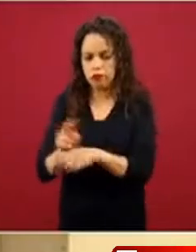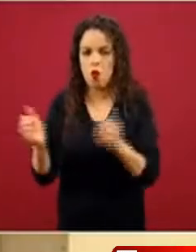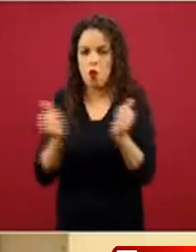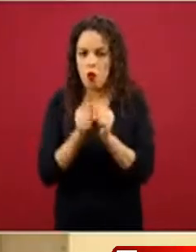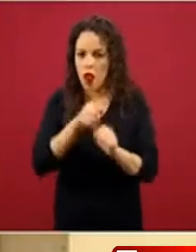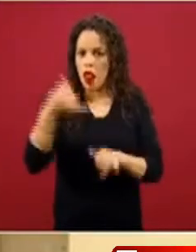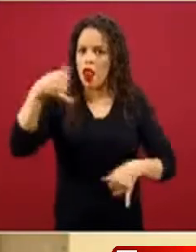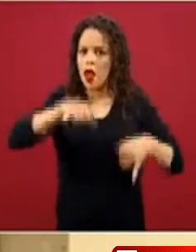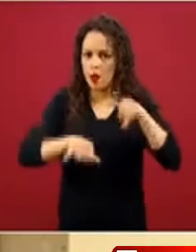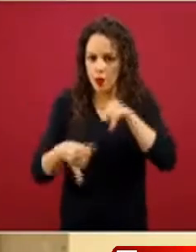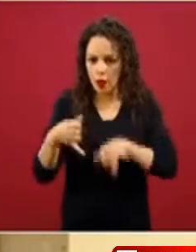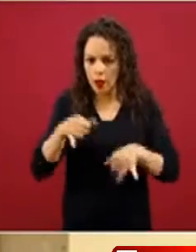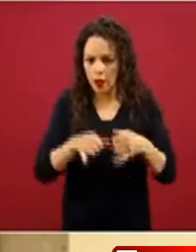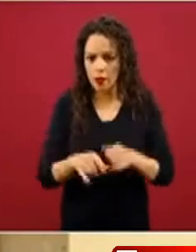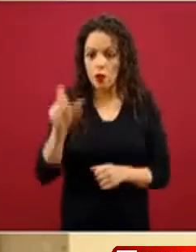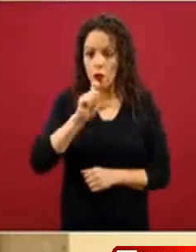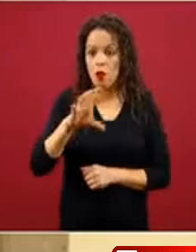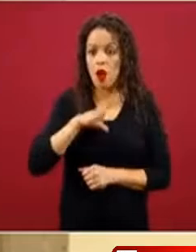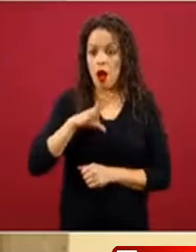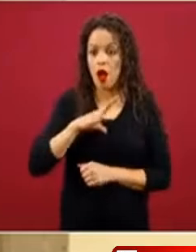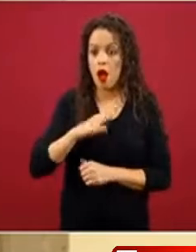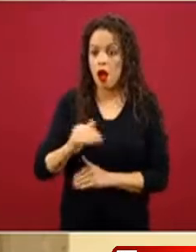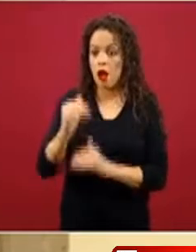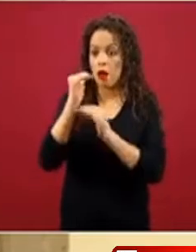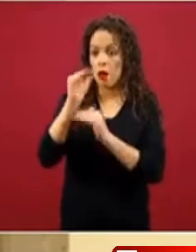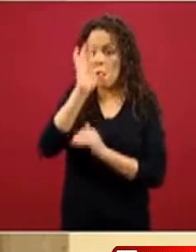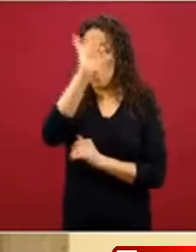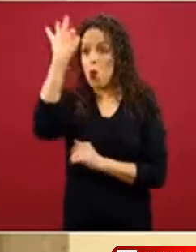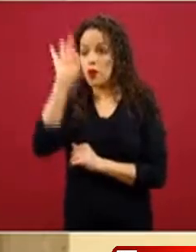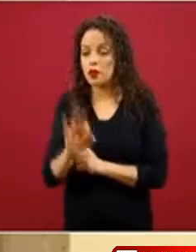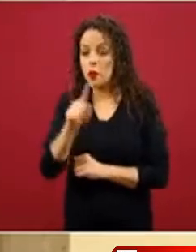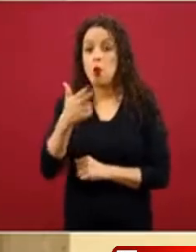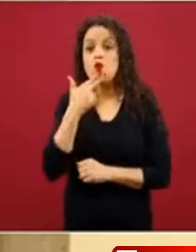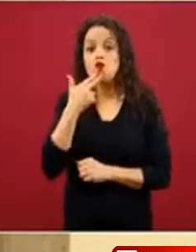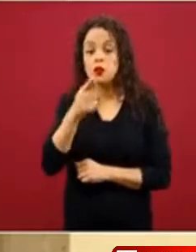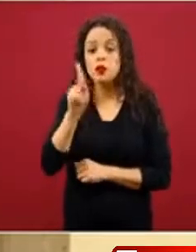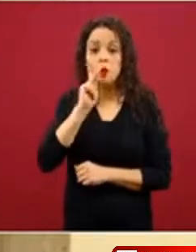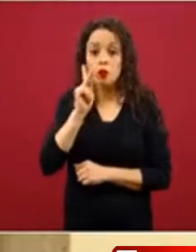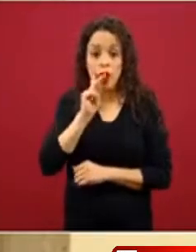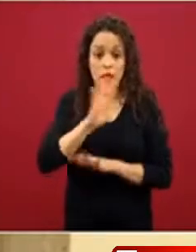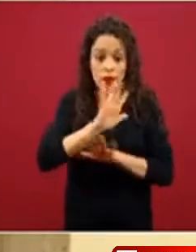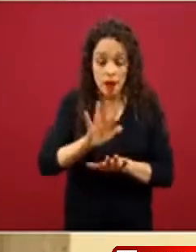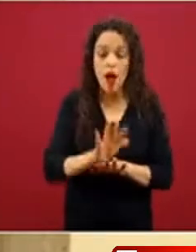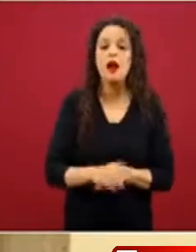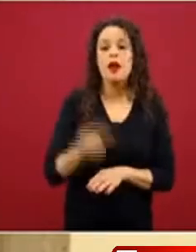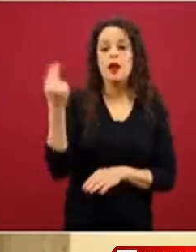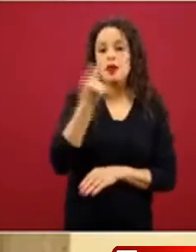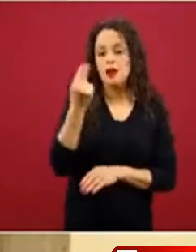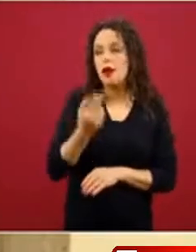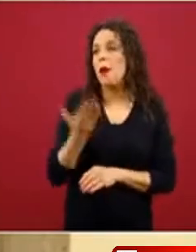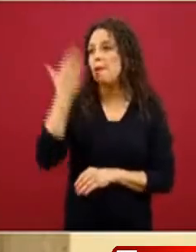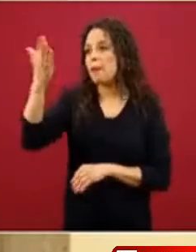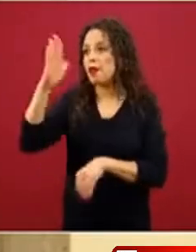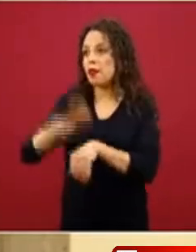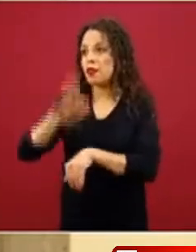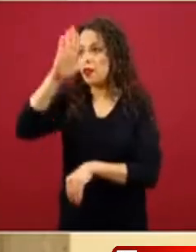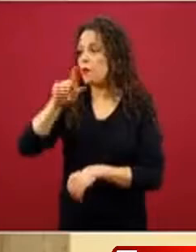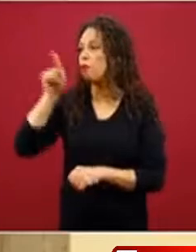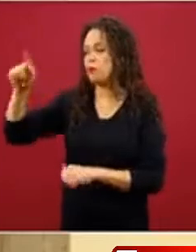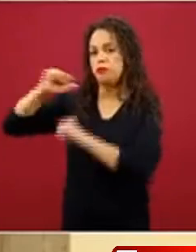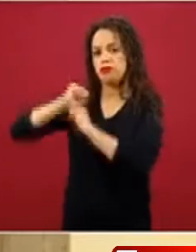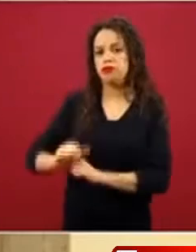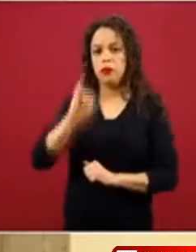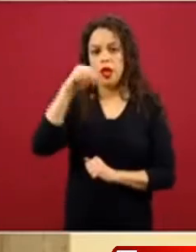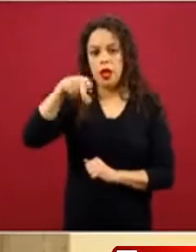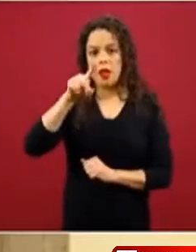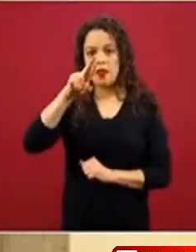momento en que llegan a un porcentaje de uso de esas pruebas, solicitan más pruebas y el INDRE se las envía para que siempre tengan